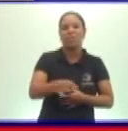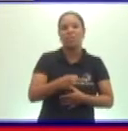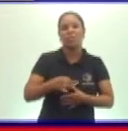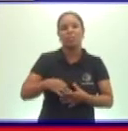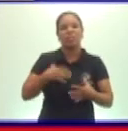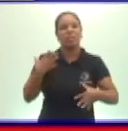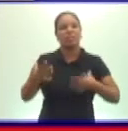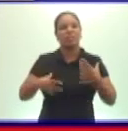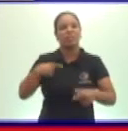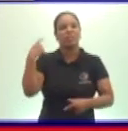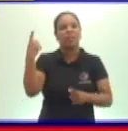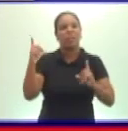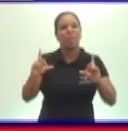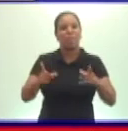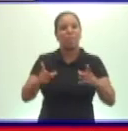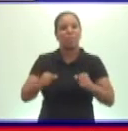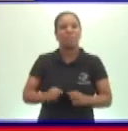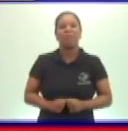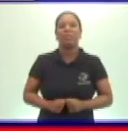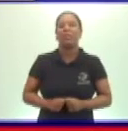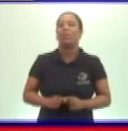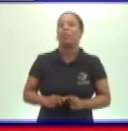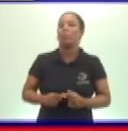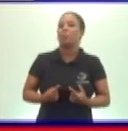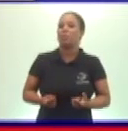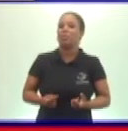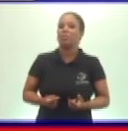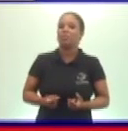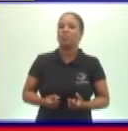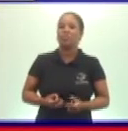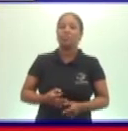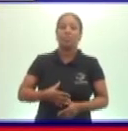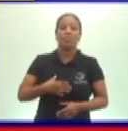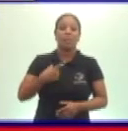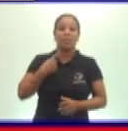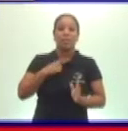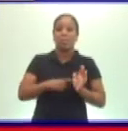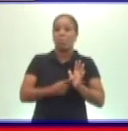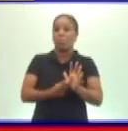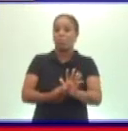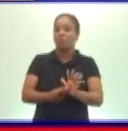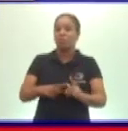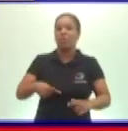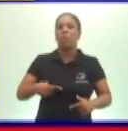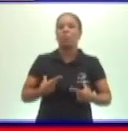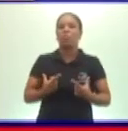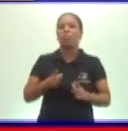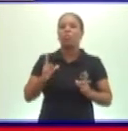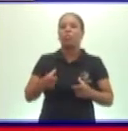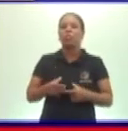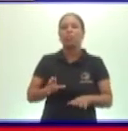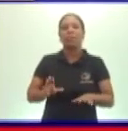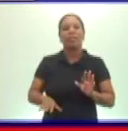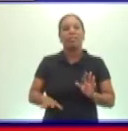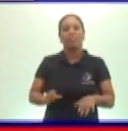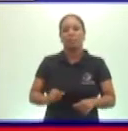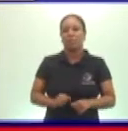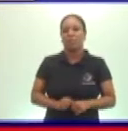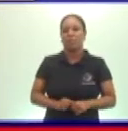actividad política. Y por lo tanto, entonces, revela una cultura política determinada. Por lo tanto, estamos hablando